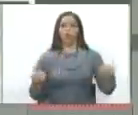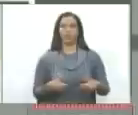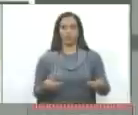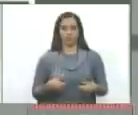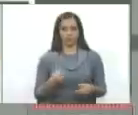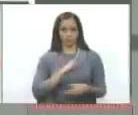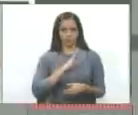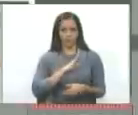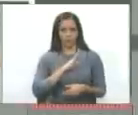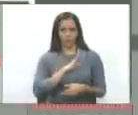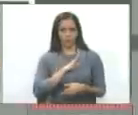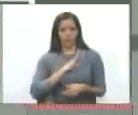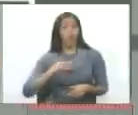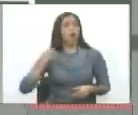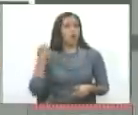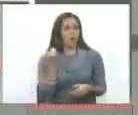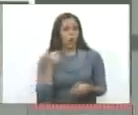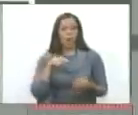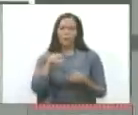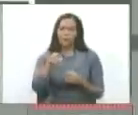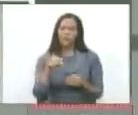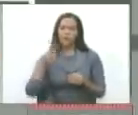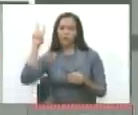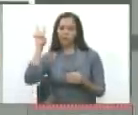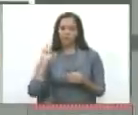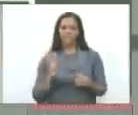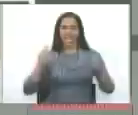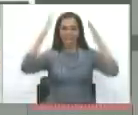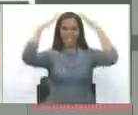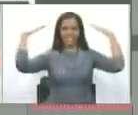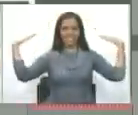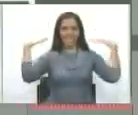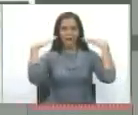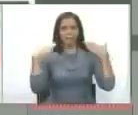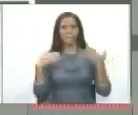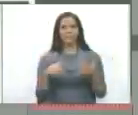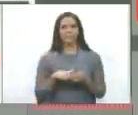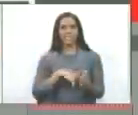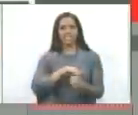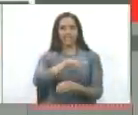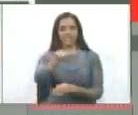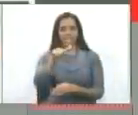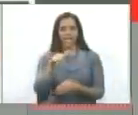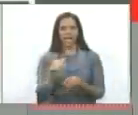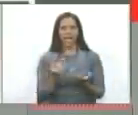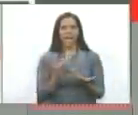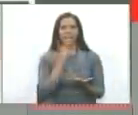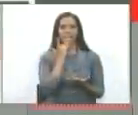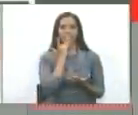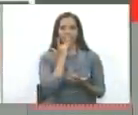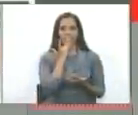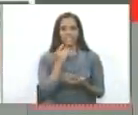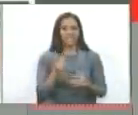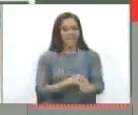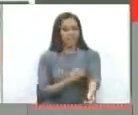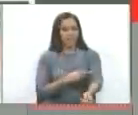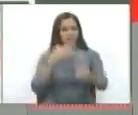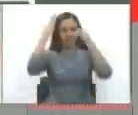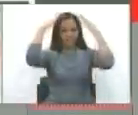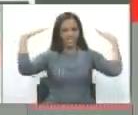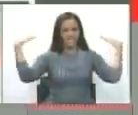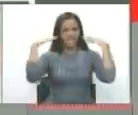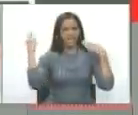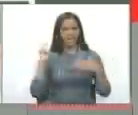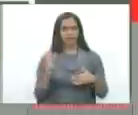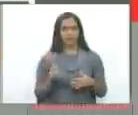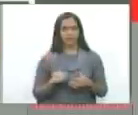propios. Bueno, ¿cómo te fue en Vietnam? ¿Qué me puedes contar de Vietnam, de esta gira a la heroica y hermana Vietnam? Para cerrar